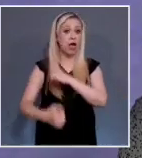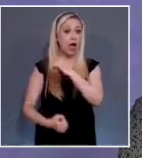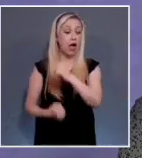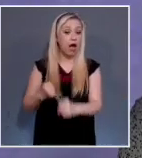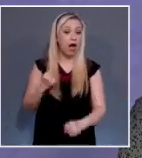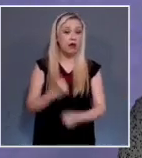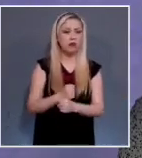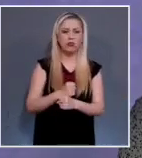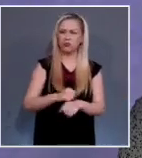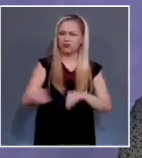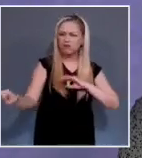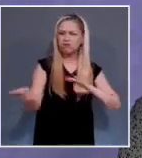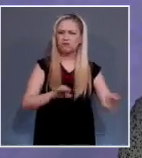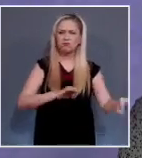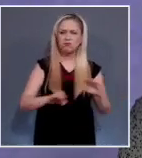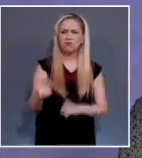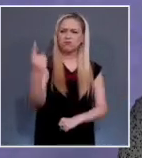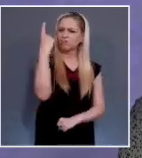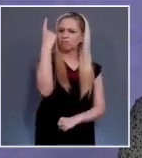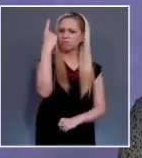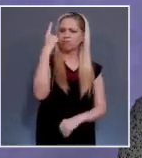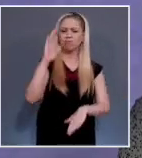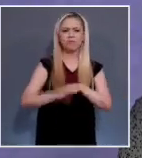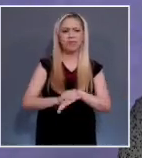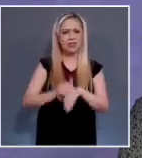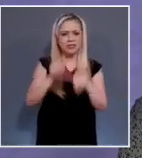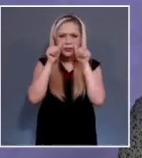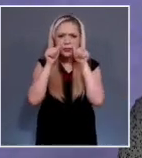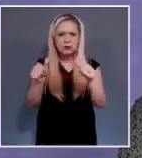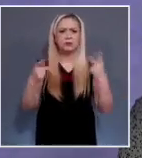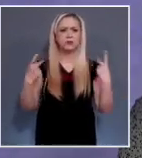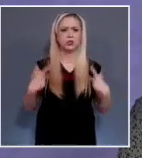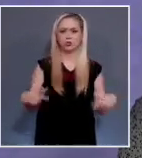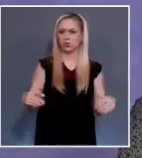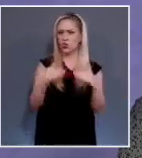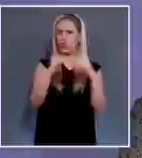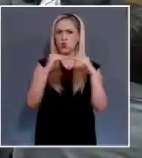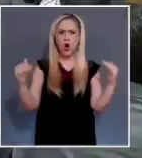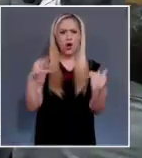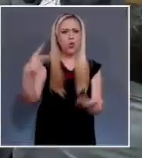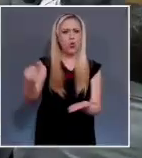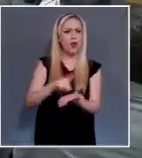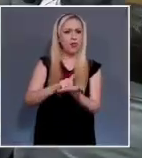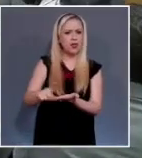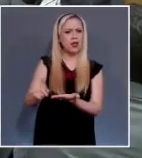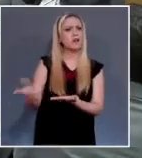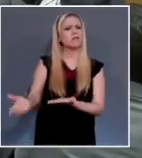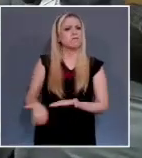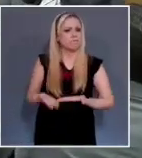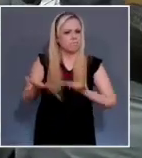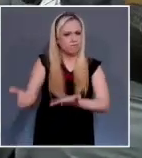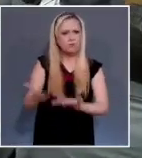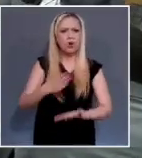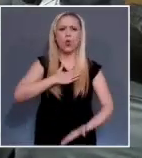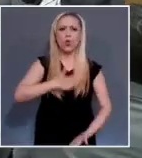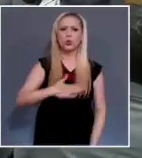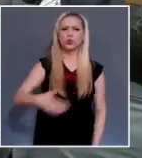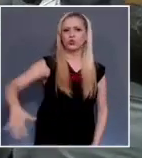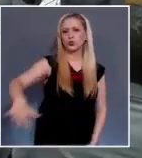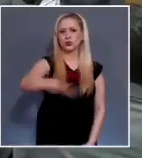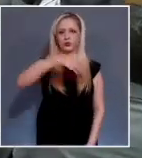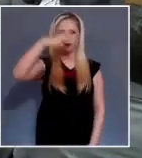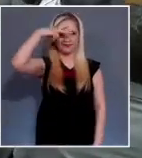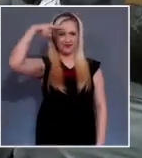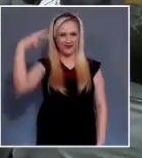personas, promoviendo la igualdad y en pie de lucha por un país más justo. Para el canal del Poder Judicial de la Federación,